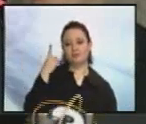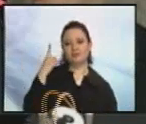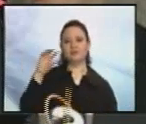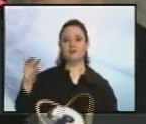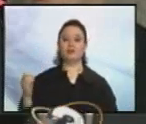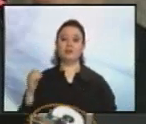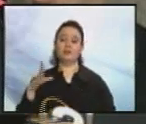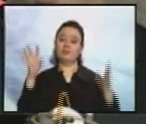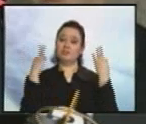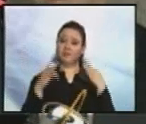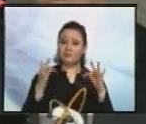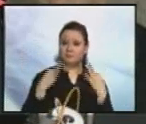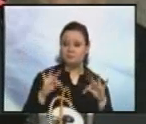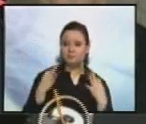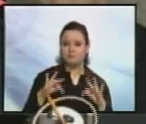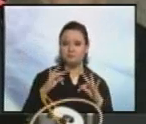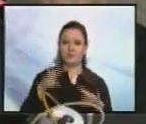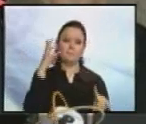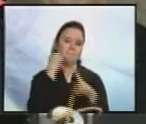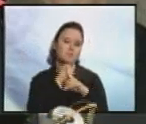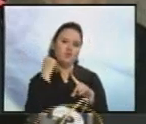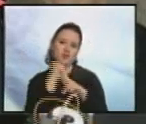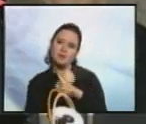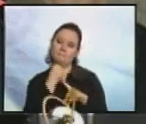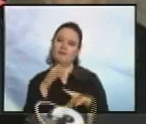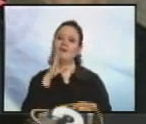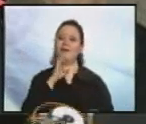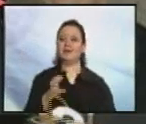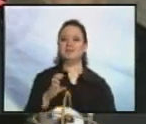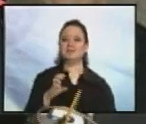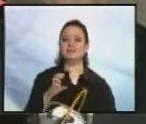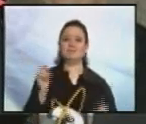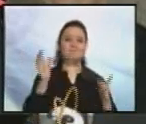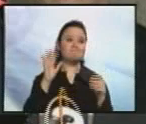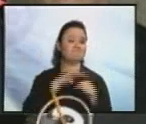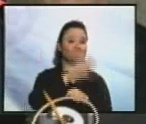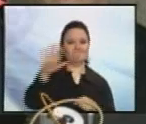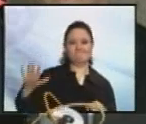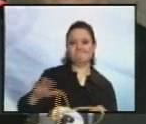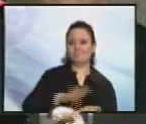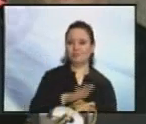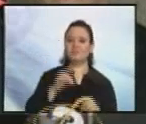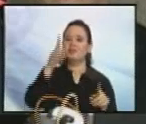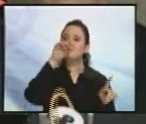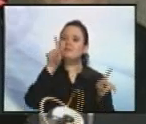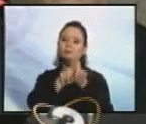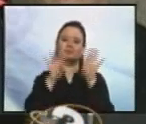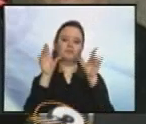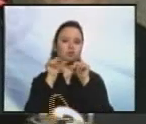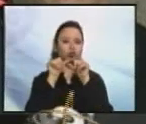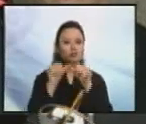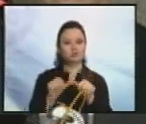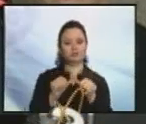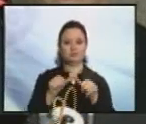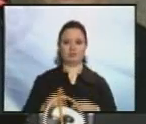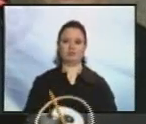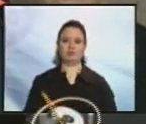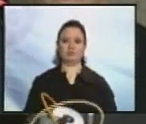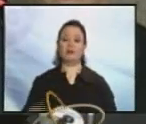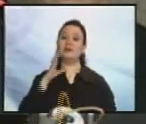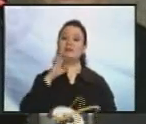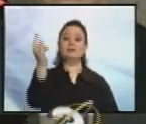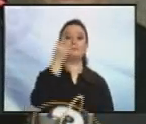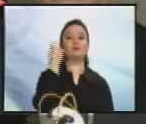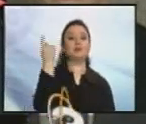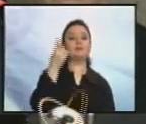el tratamiento del problema es colectivo y continuo. Concierne a